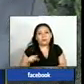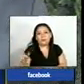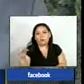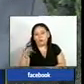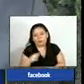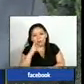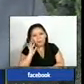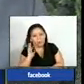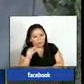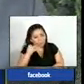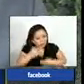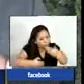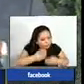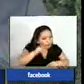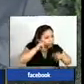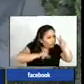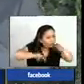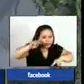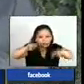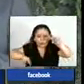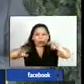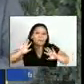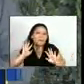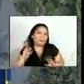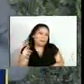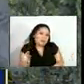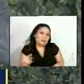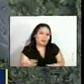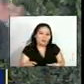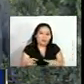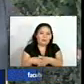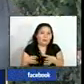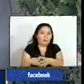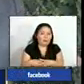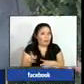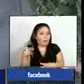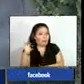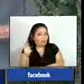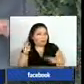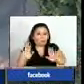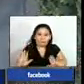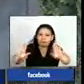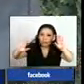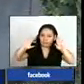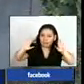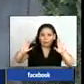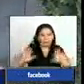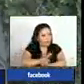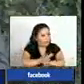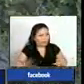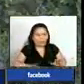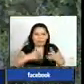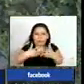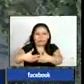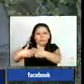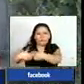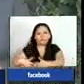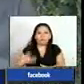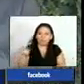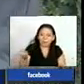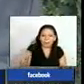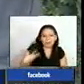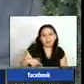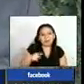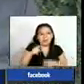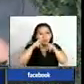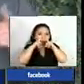este momento estamos en las inspecciones. Así que, pero es muy mínimo prácticamente, no hemos sancionado por el momento ni una tan sola empresa. Gente que nos ha dicho, miren